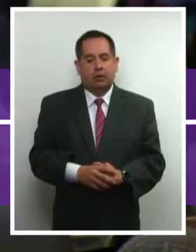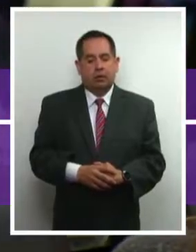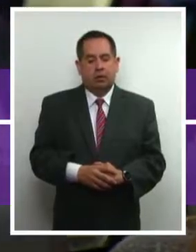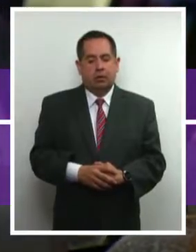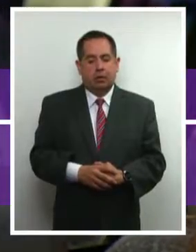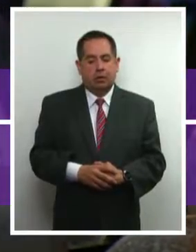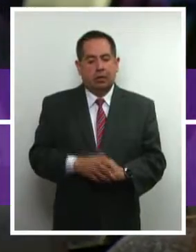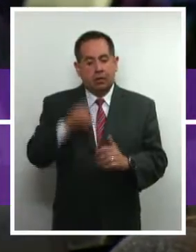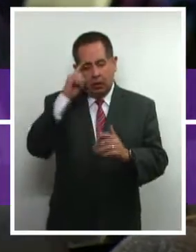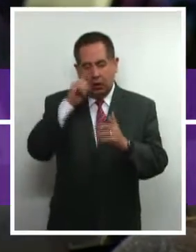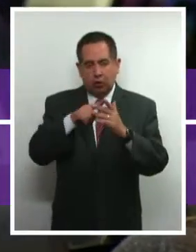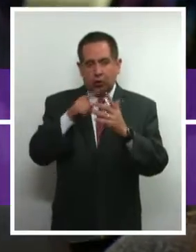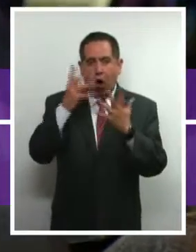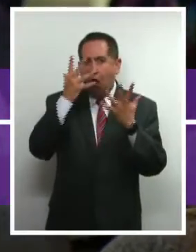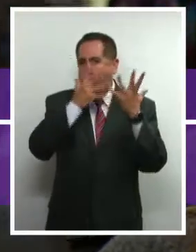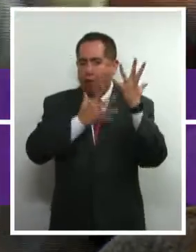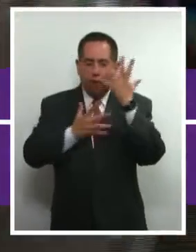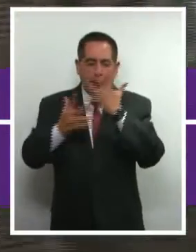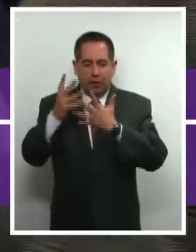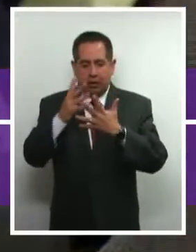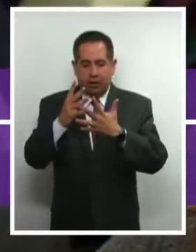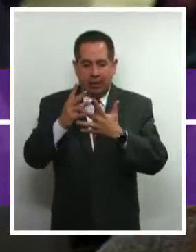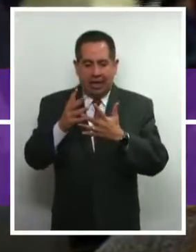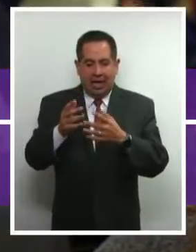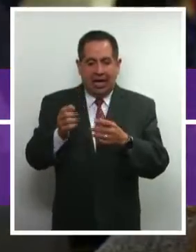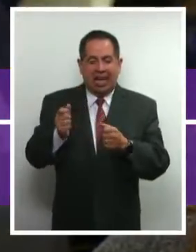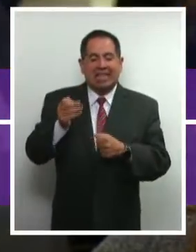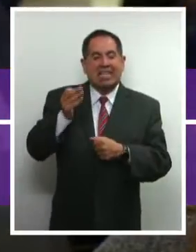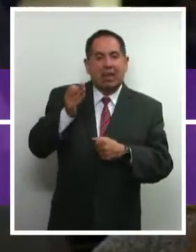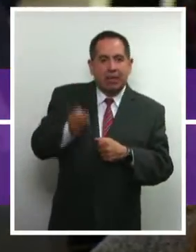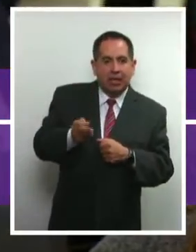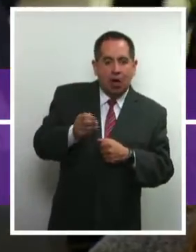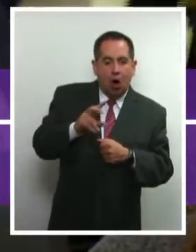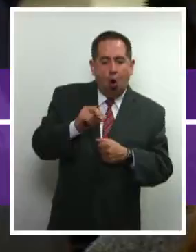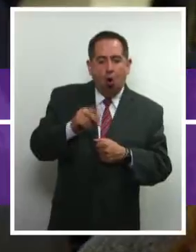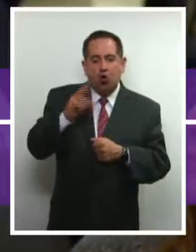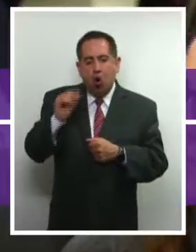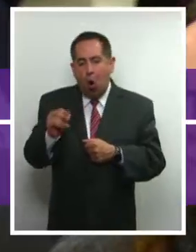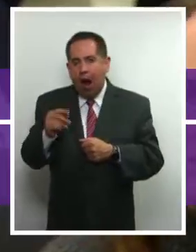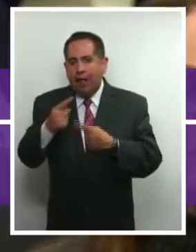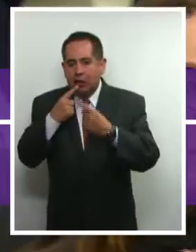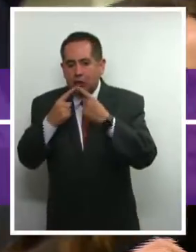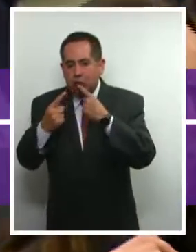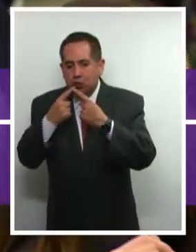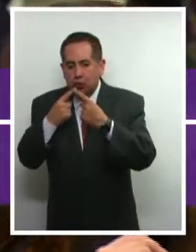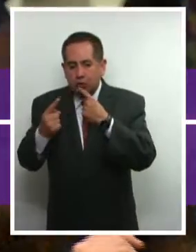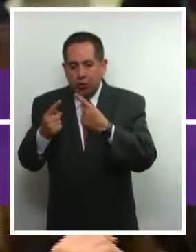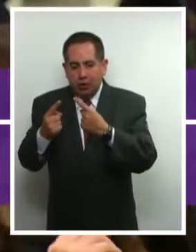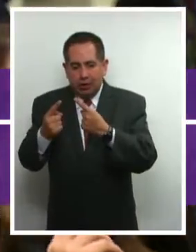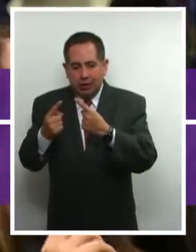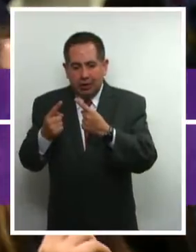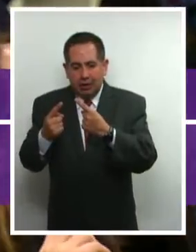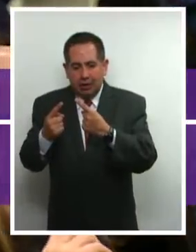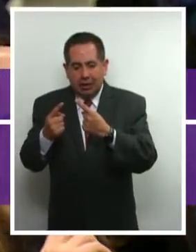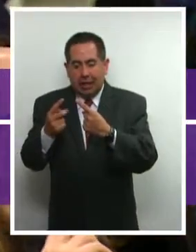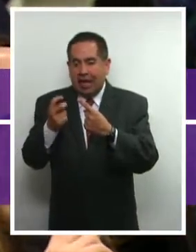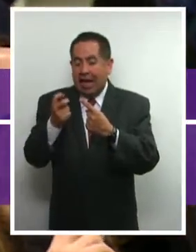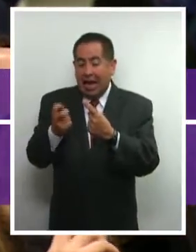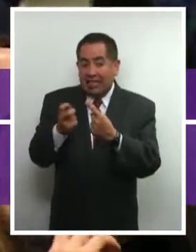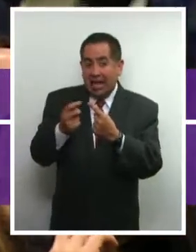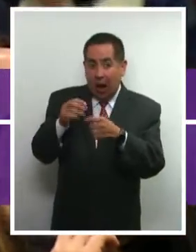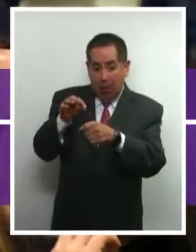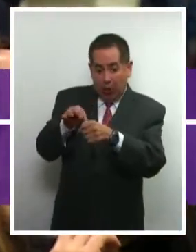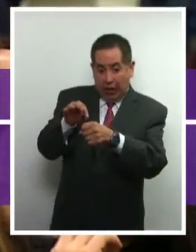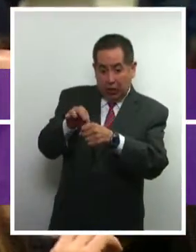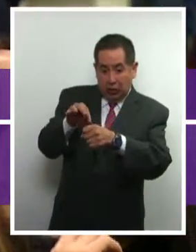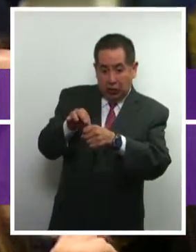Creo que estamos confundiendo si se admite o no a discusión, y que esa votación,